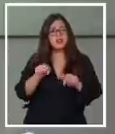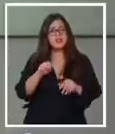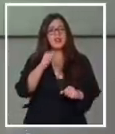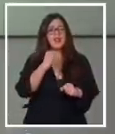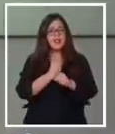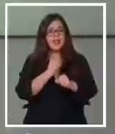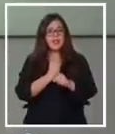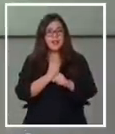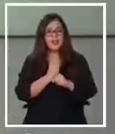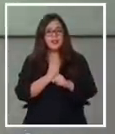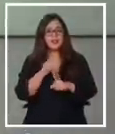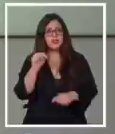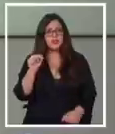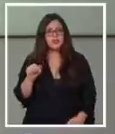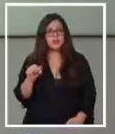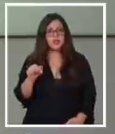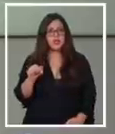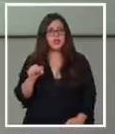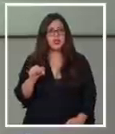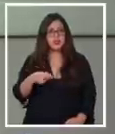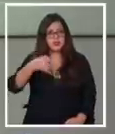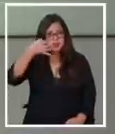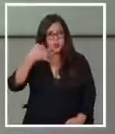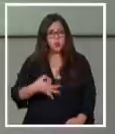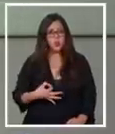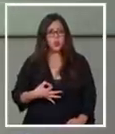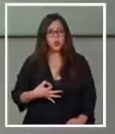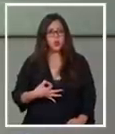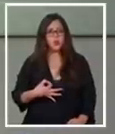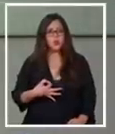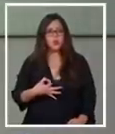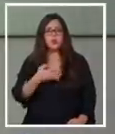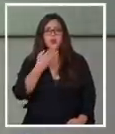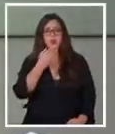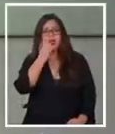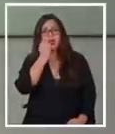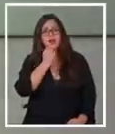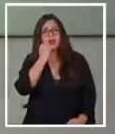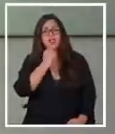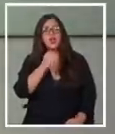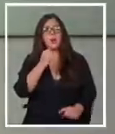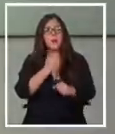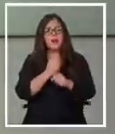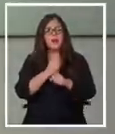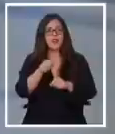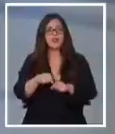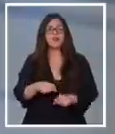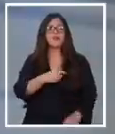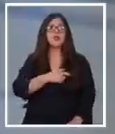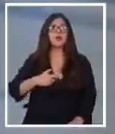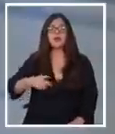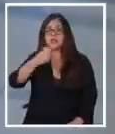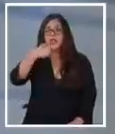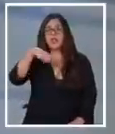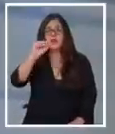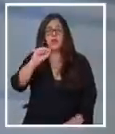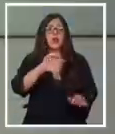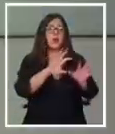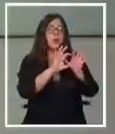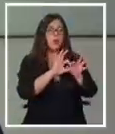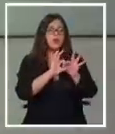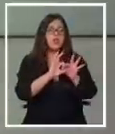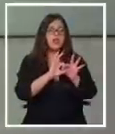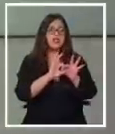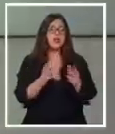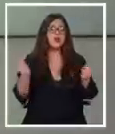vamos a tener firmeza y también mucho cariño para hacer es apenas presidente gabriel boric le creo que las gracias por